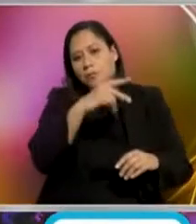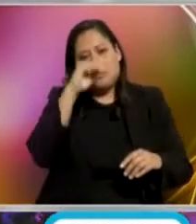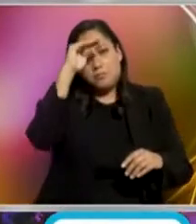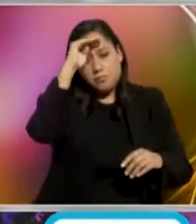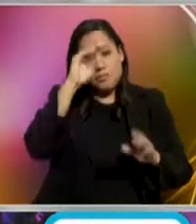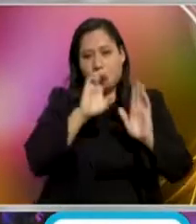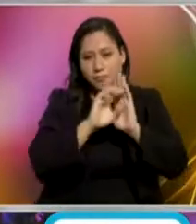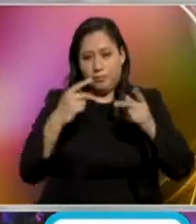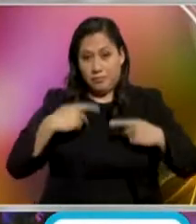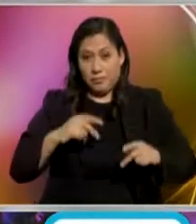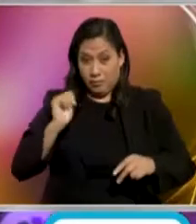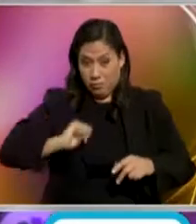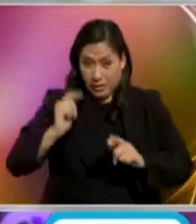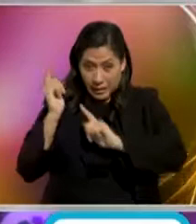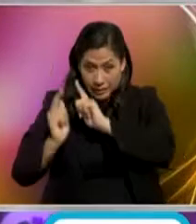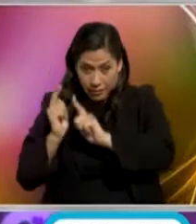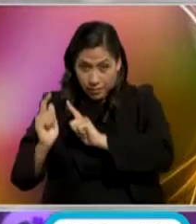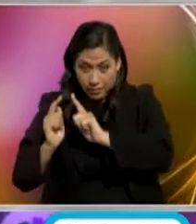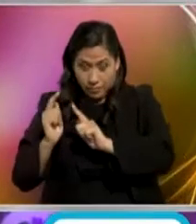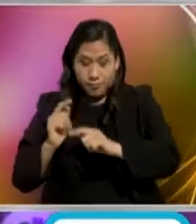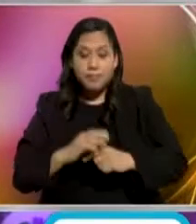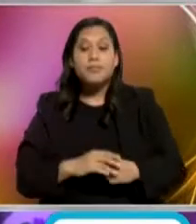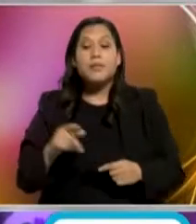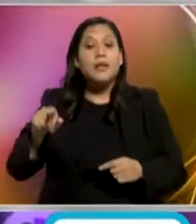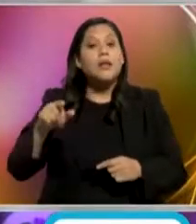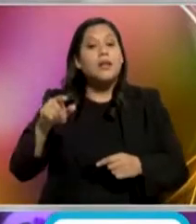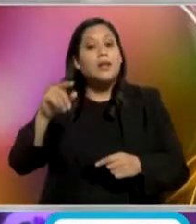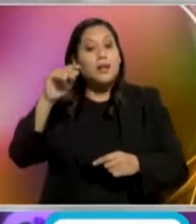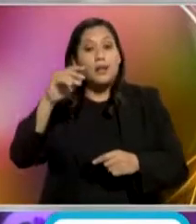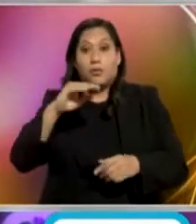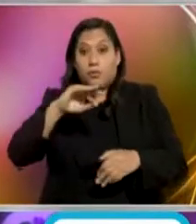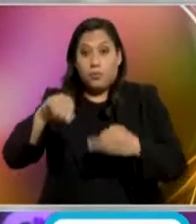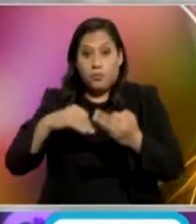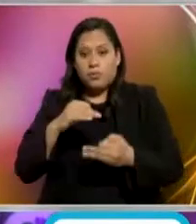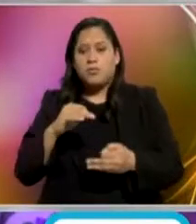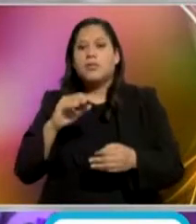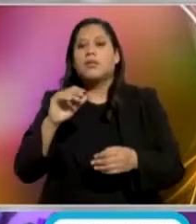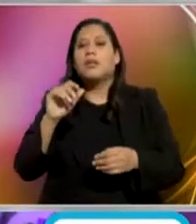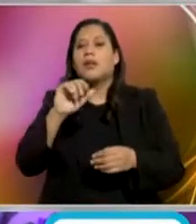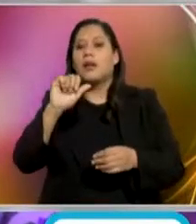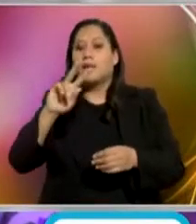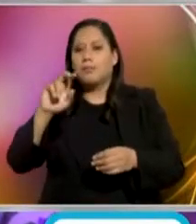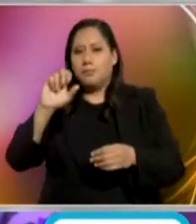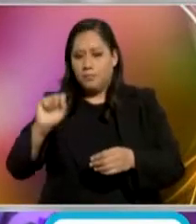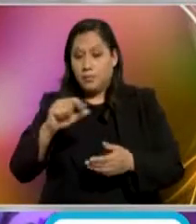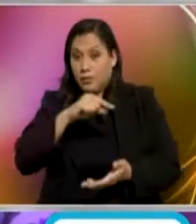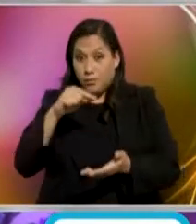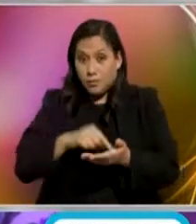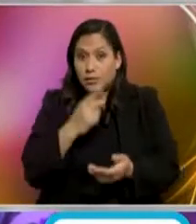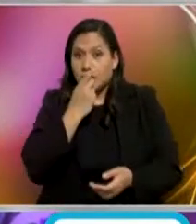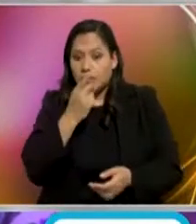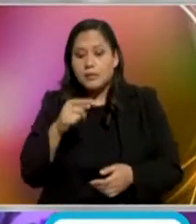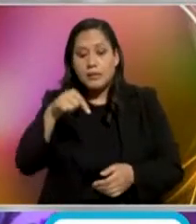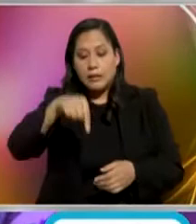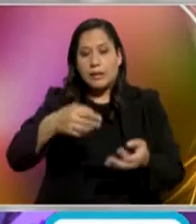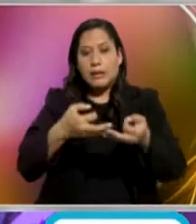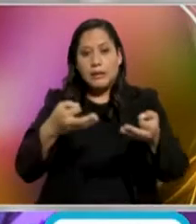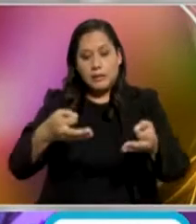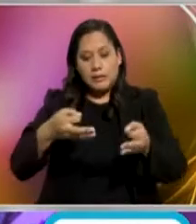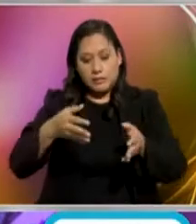ejemplo, entre los griegos, pues todos iban al Hades. El Hades era un lugar, pues sí, siempre se habla de ir abajo.